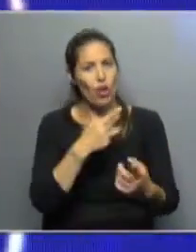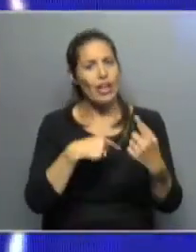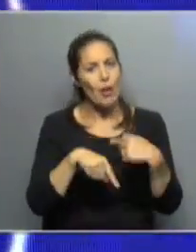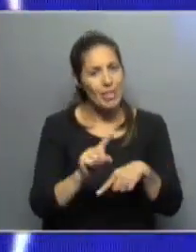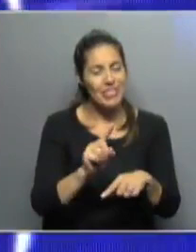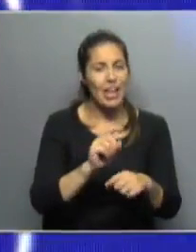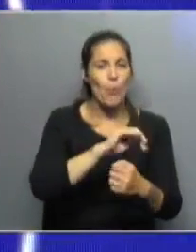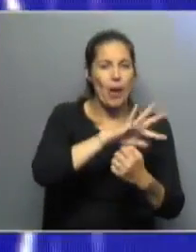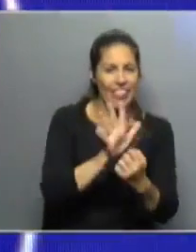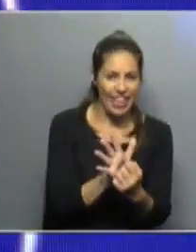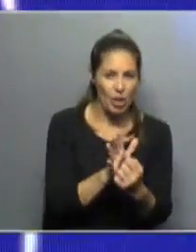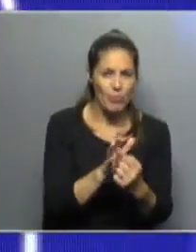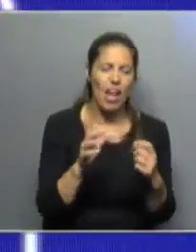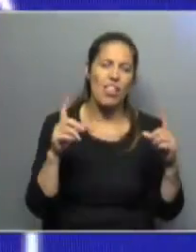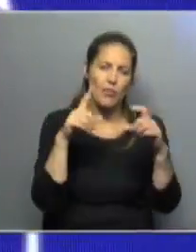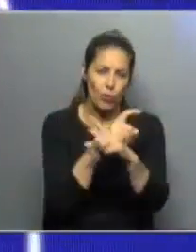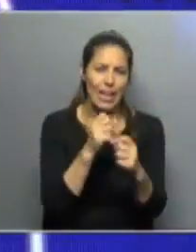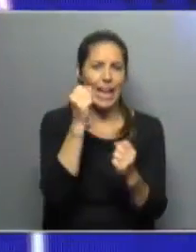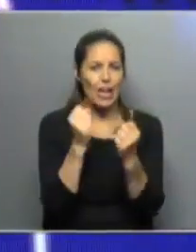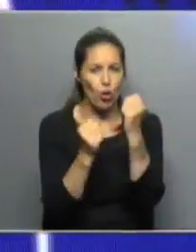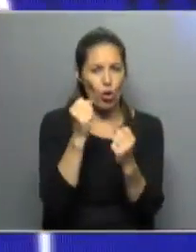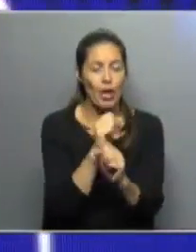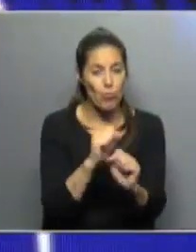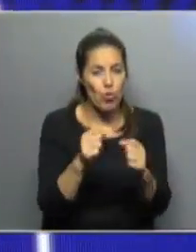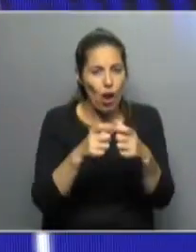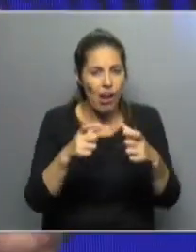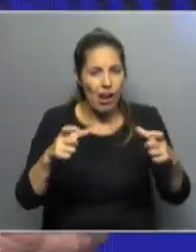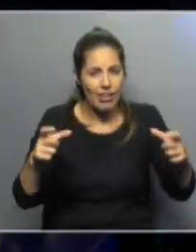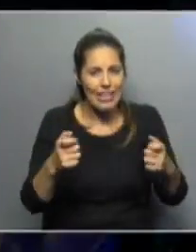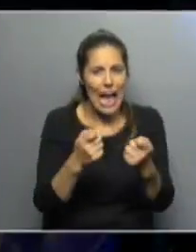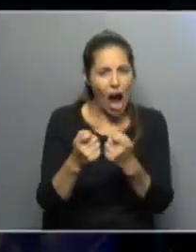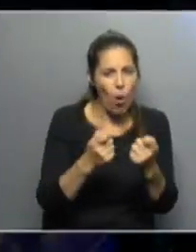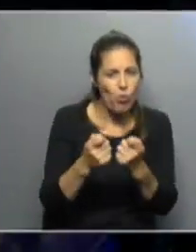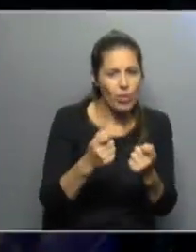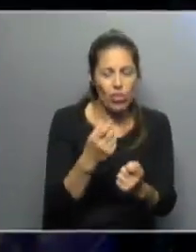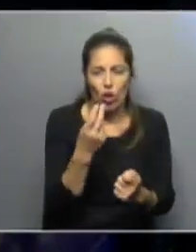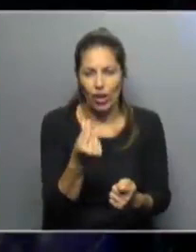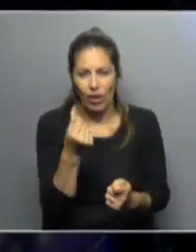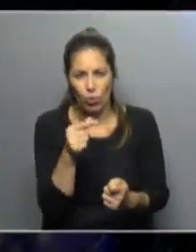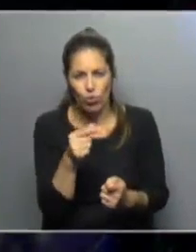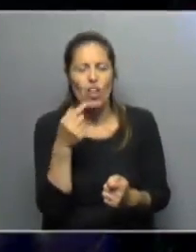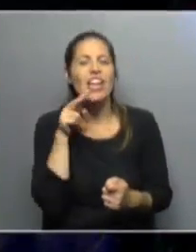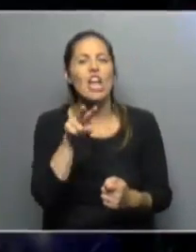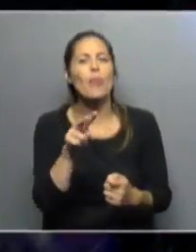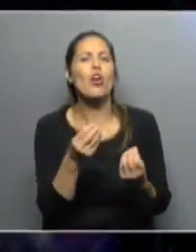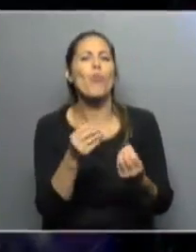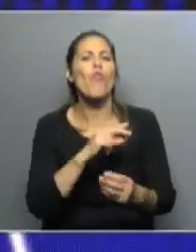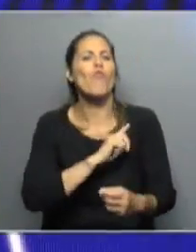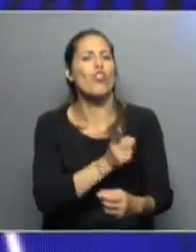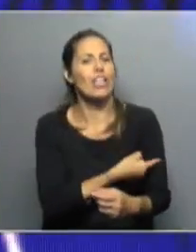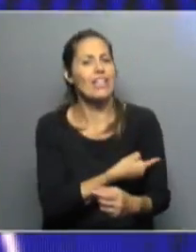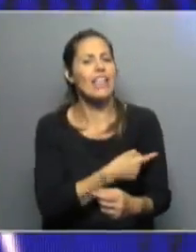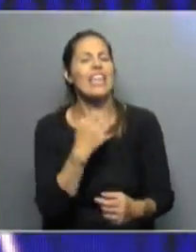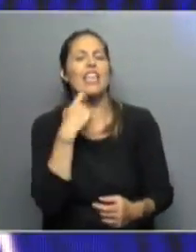la pandemia y las dificultades económicas ha podido ir creciendo, ir ajustando sus recursos? ¿Qué ves como fortalezas y